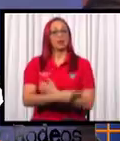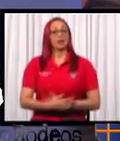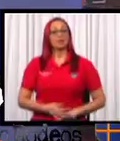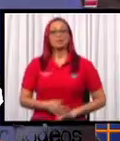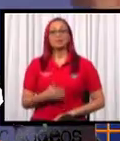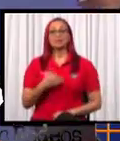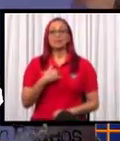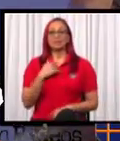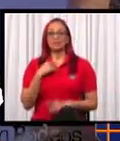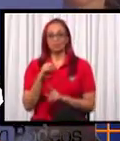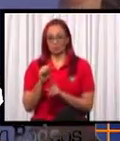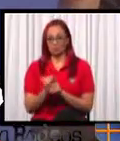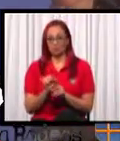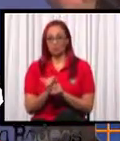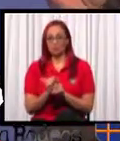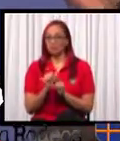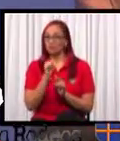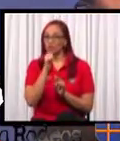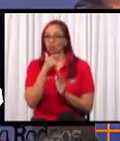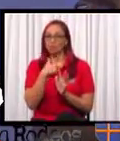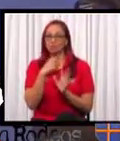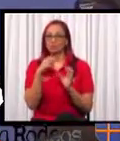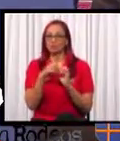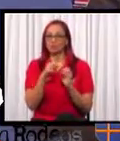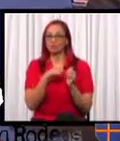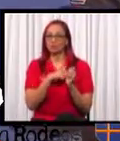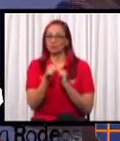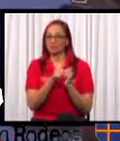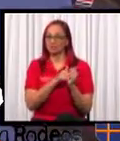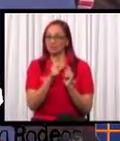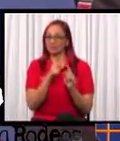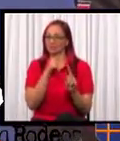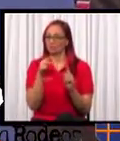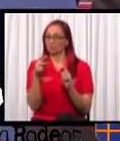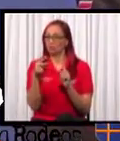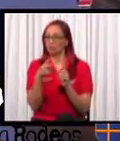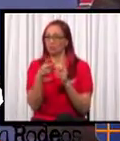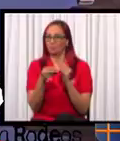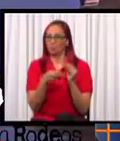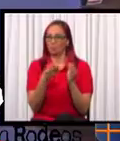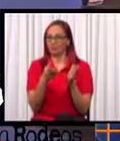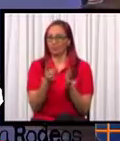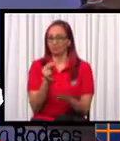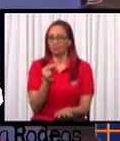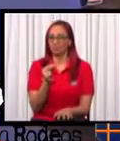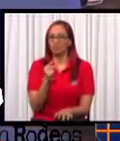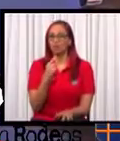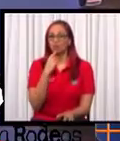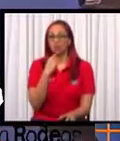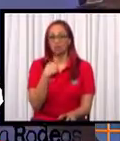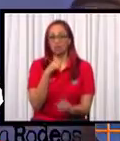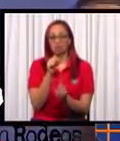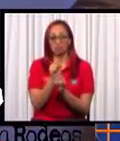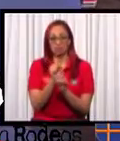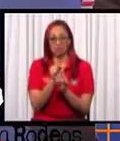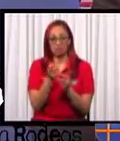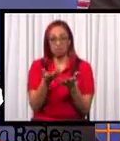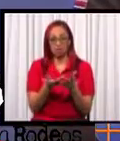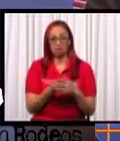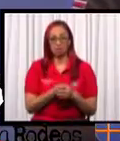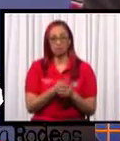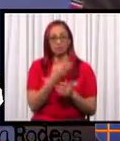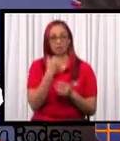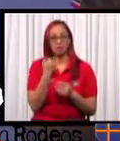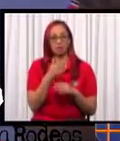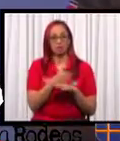condiciones que ni siquiera es que sean más competitivos desde un punto de vista de productividad, sino que tienen condiciones que mejoran